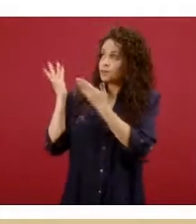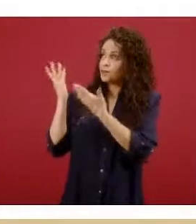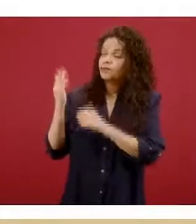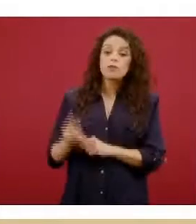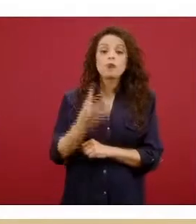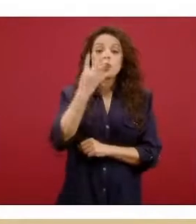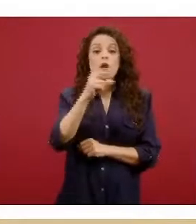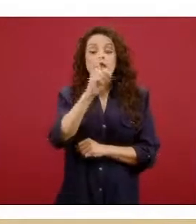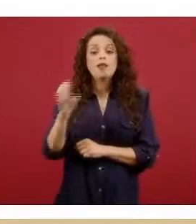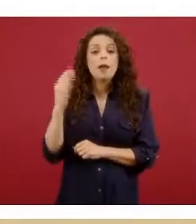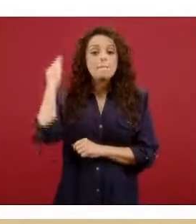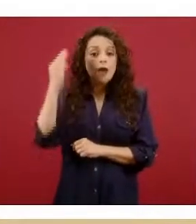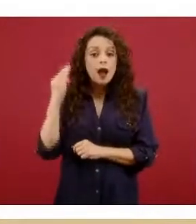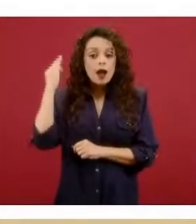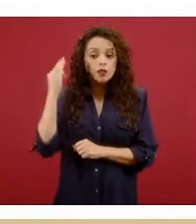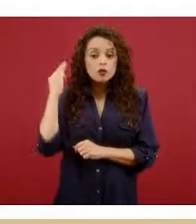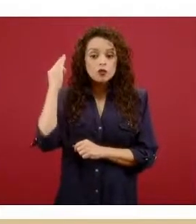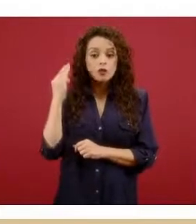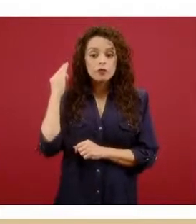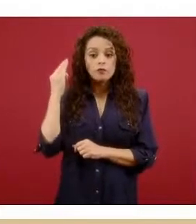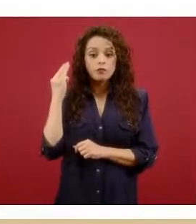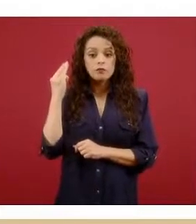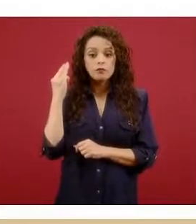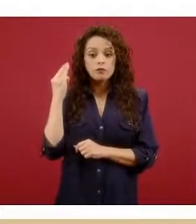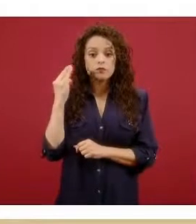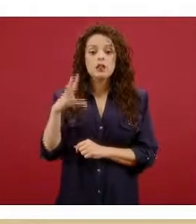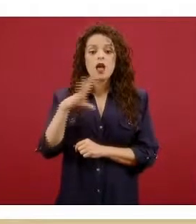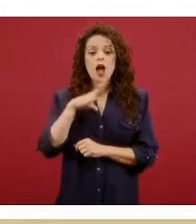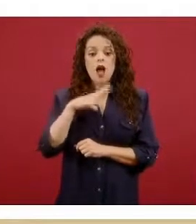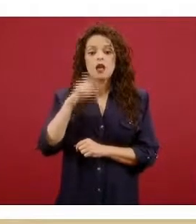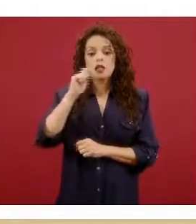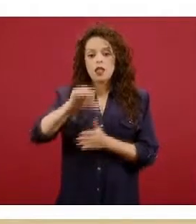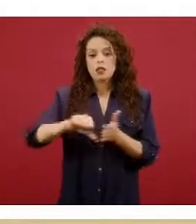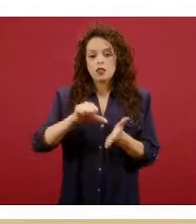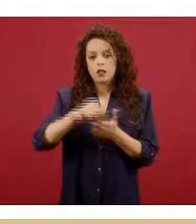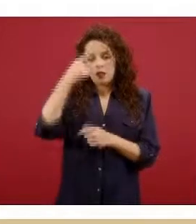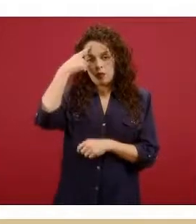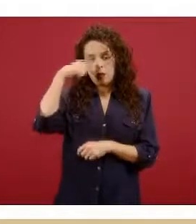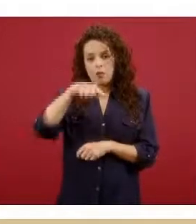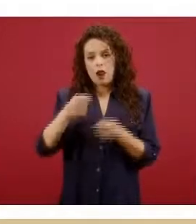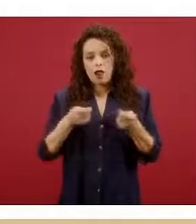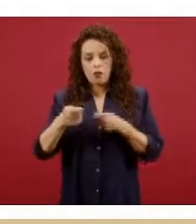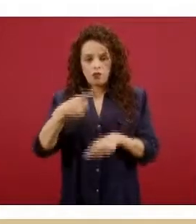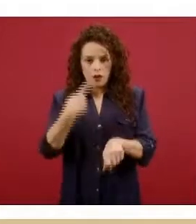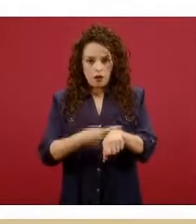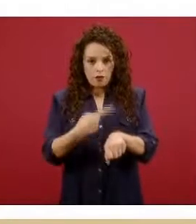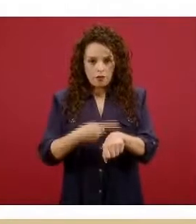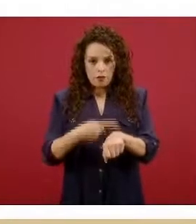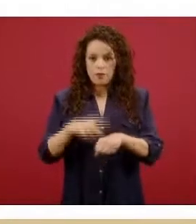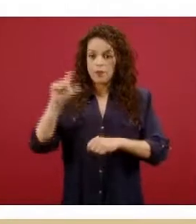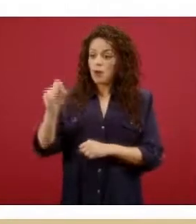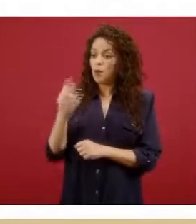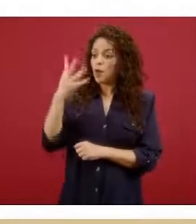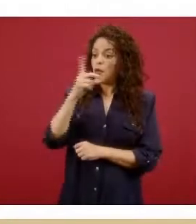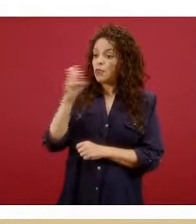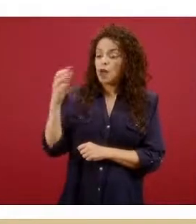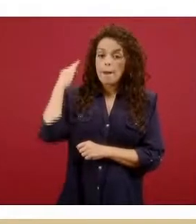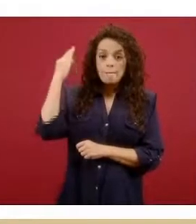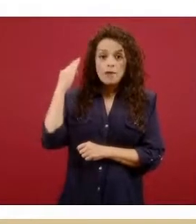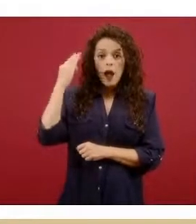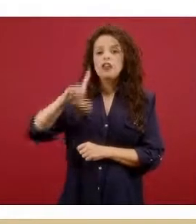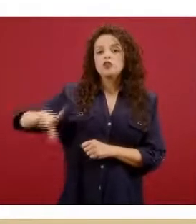marzo se posicionó los Centros de Control de Enfermedades, el 24 de marzo el Gobierno de México